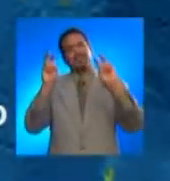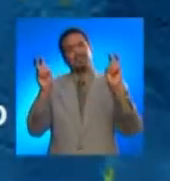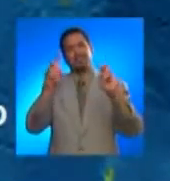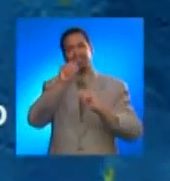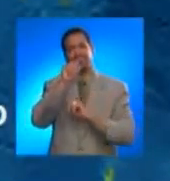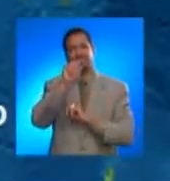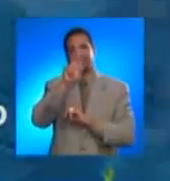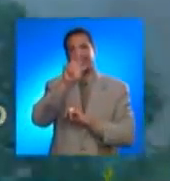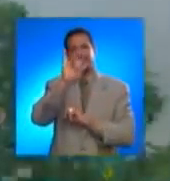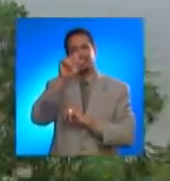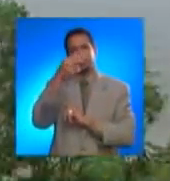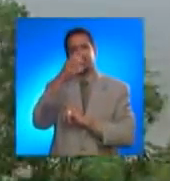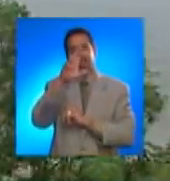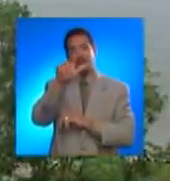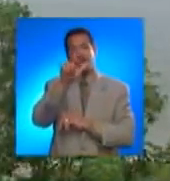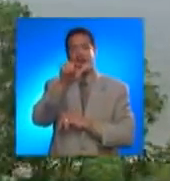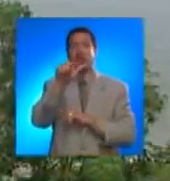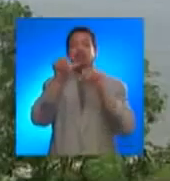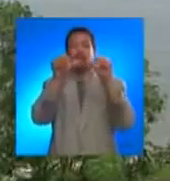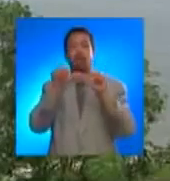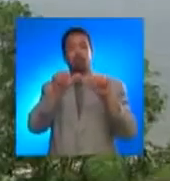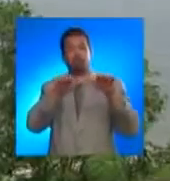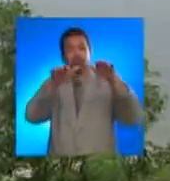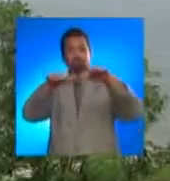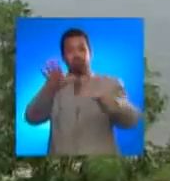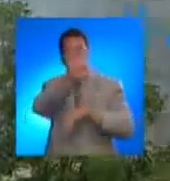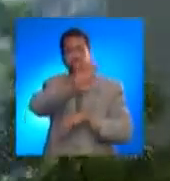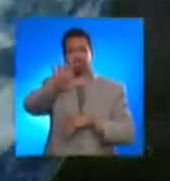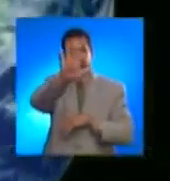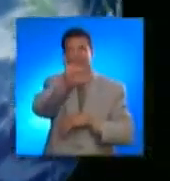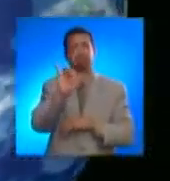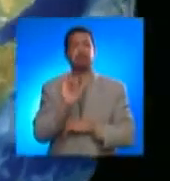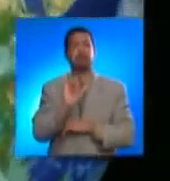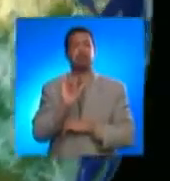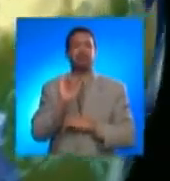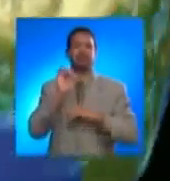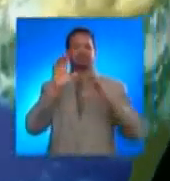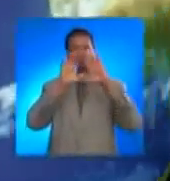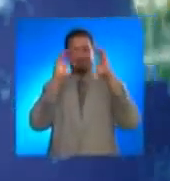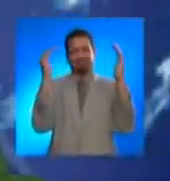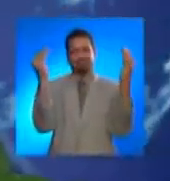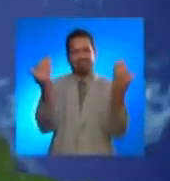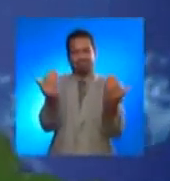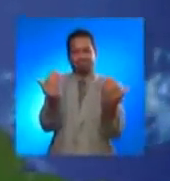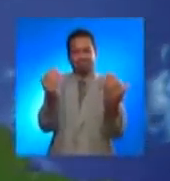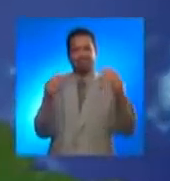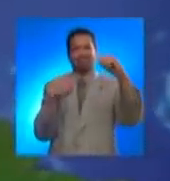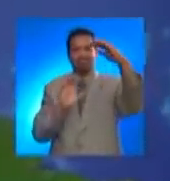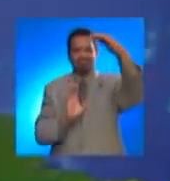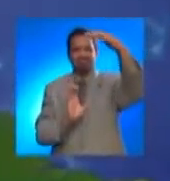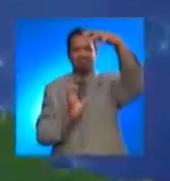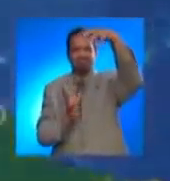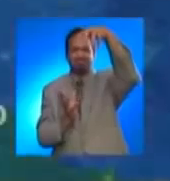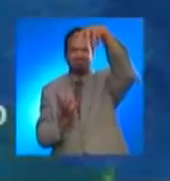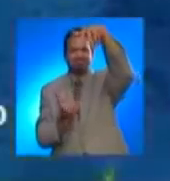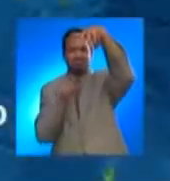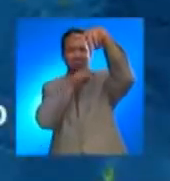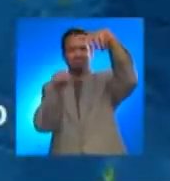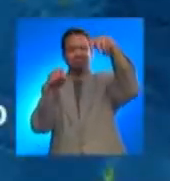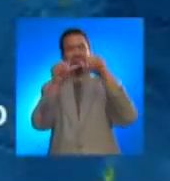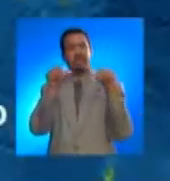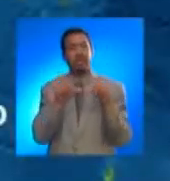sísmica. En nuestro caso, por ejemplo, están chocando entre sí las placas de Norteamérica y la placa del Caribe. La placa de